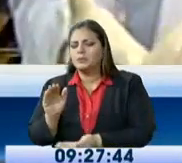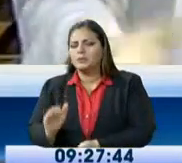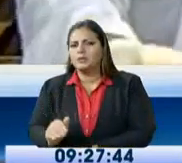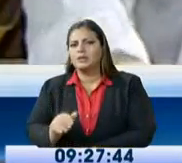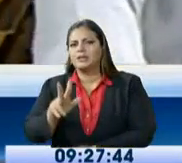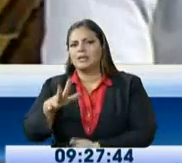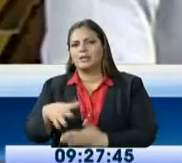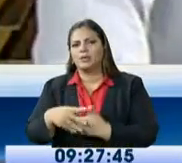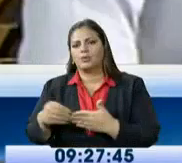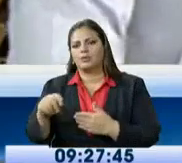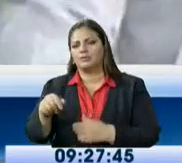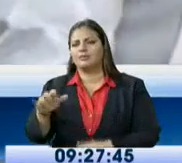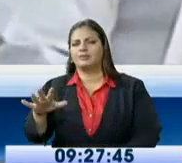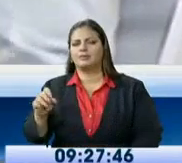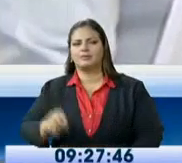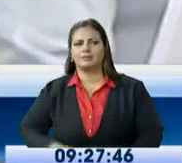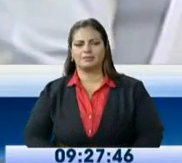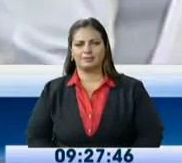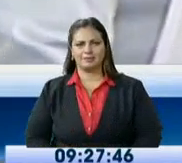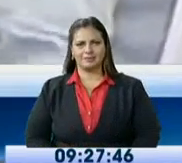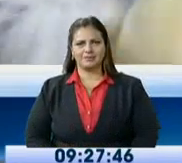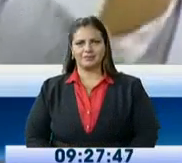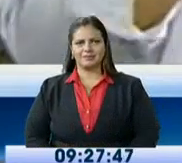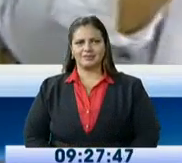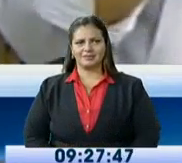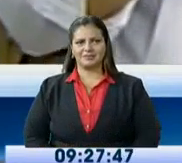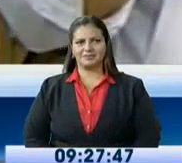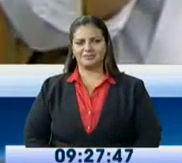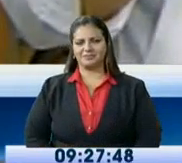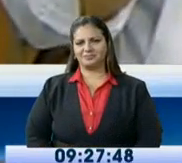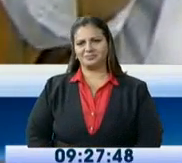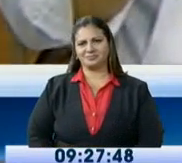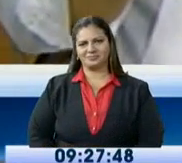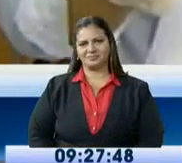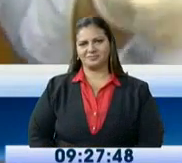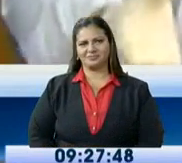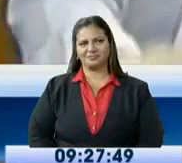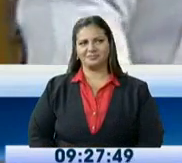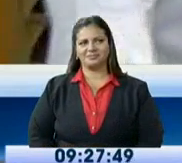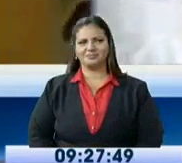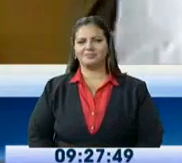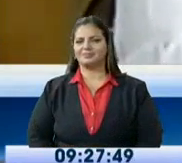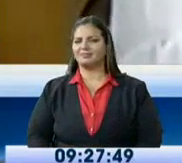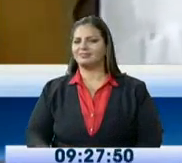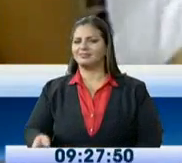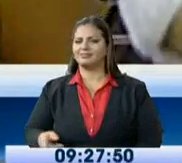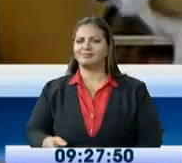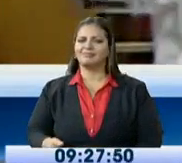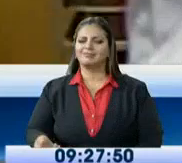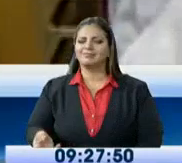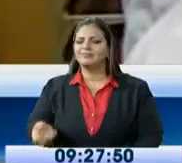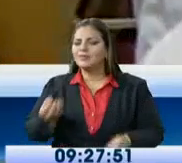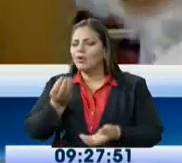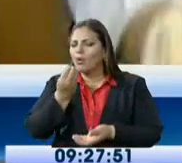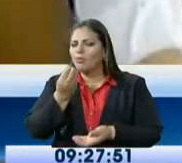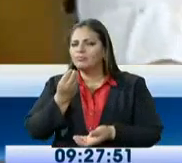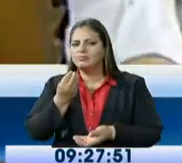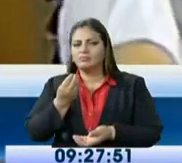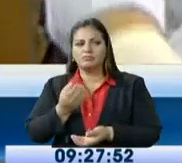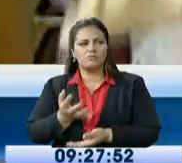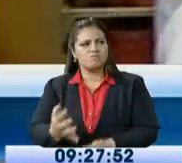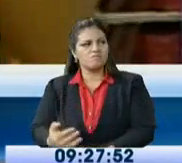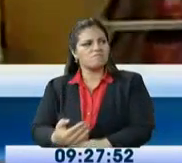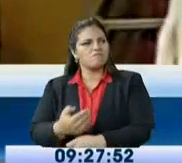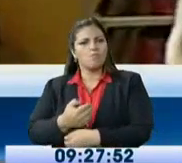celebre. Lo bueno del pan de Pascua, y lo que yo creo que tiene esa magia, don Antonio, es que sirve para unir, para